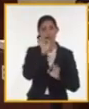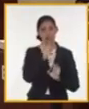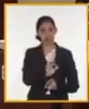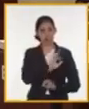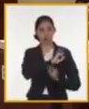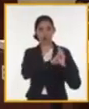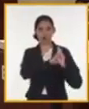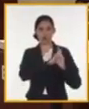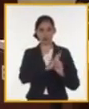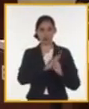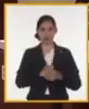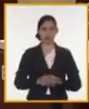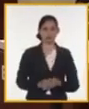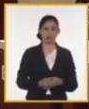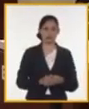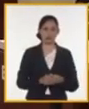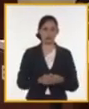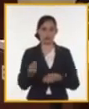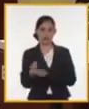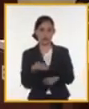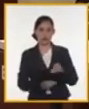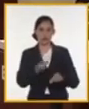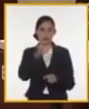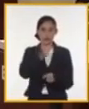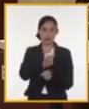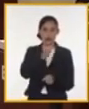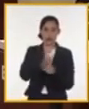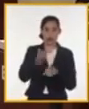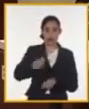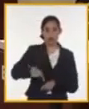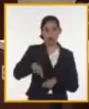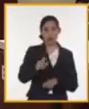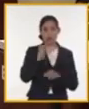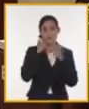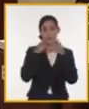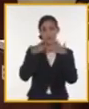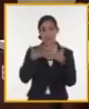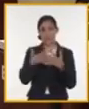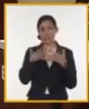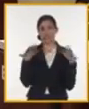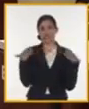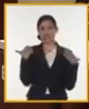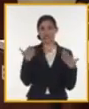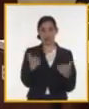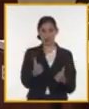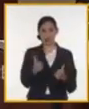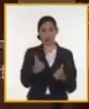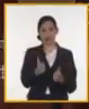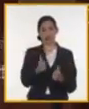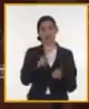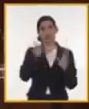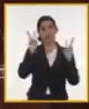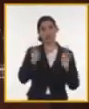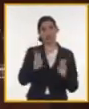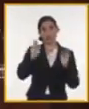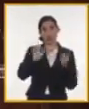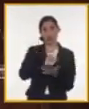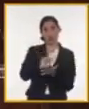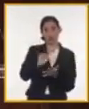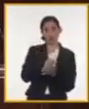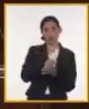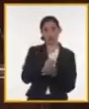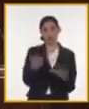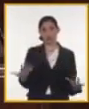En el momento de su promoción al cargo actual, fungía como director general de Asuntos Bilaterales del Ministerio de